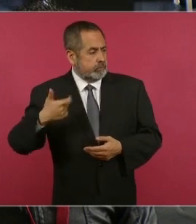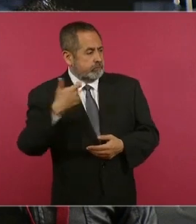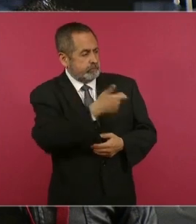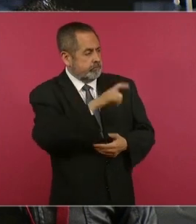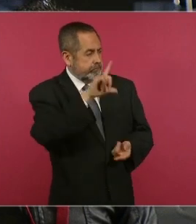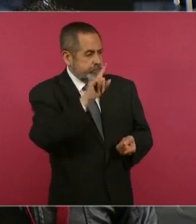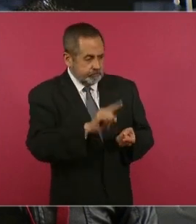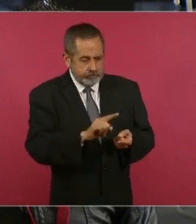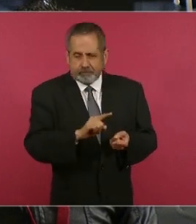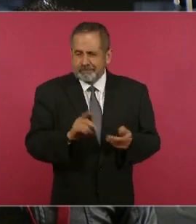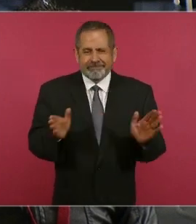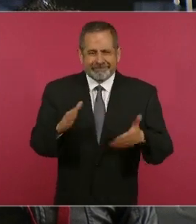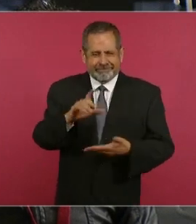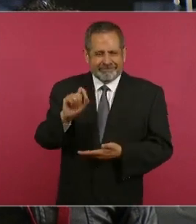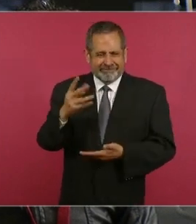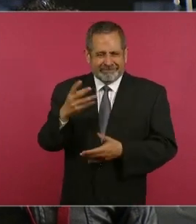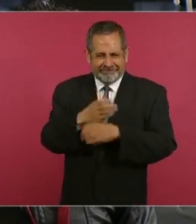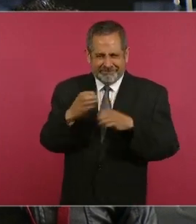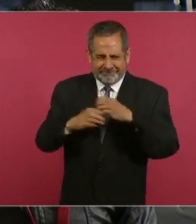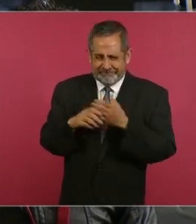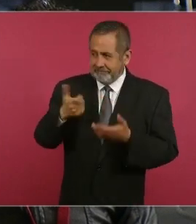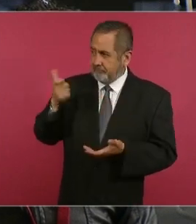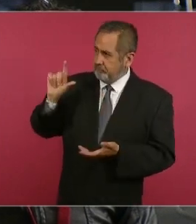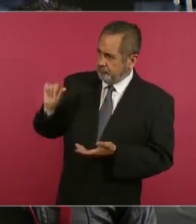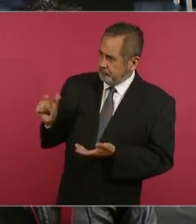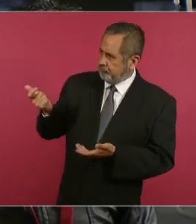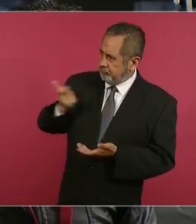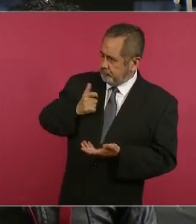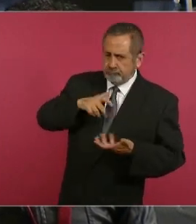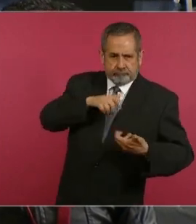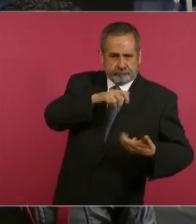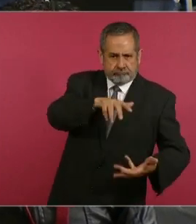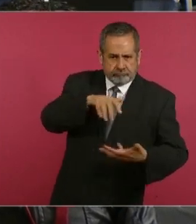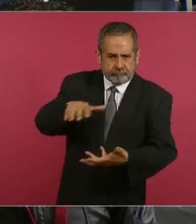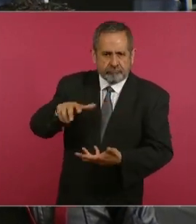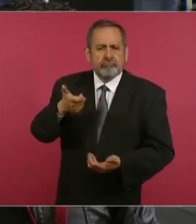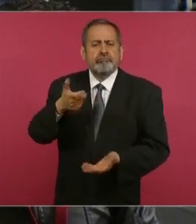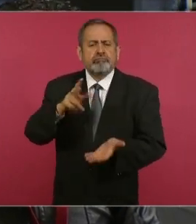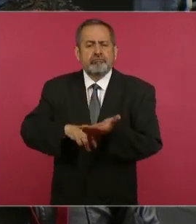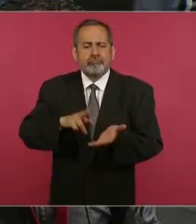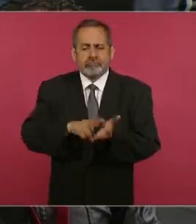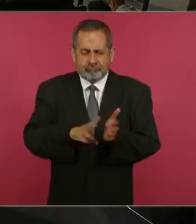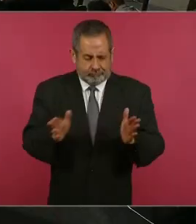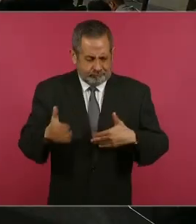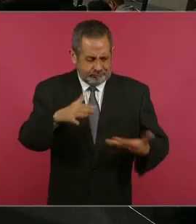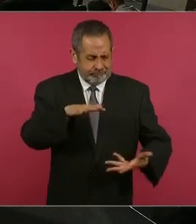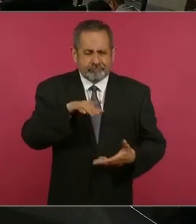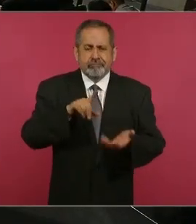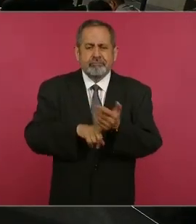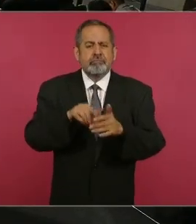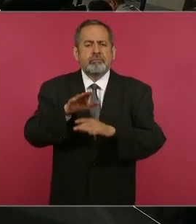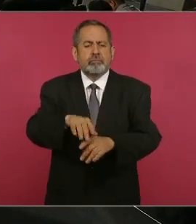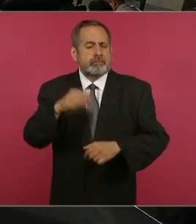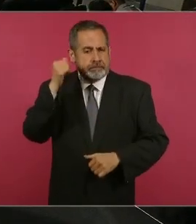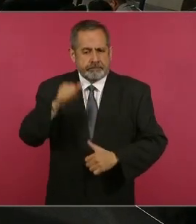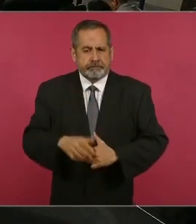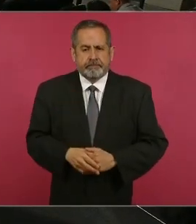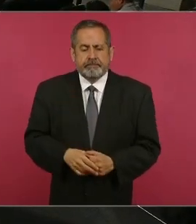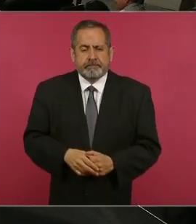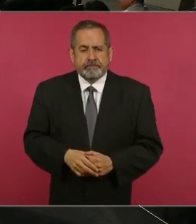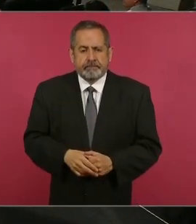los 24 productos, ¿cuánto costaría cada despensa? ¿Sería eso sobre Acapulco? Sí, mañana va a